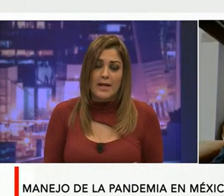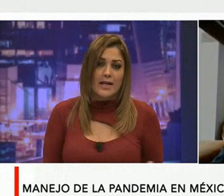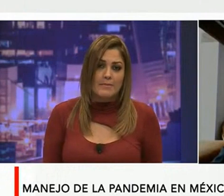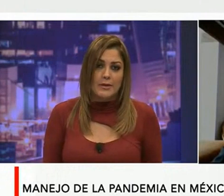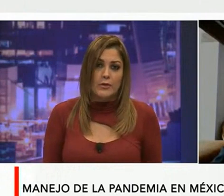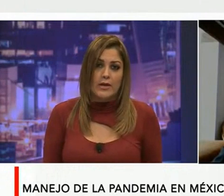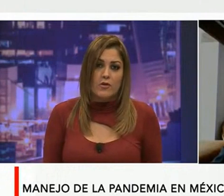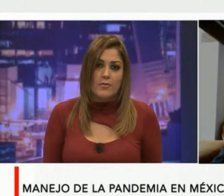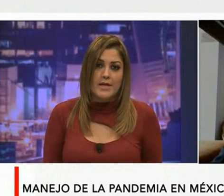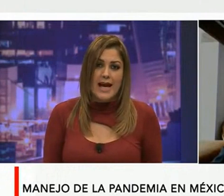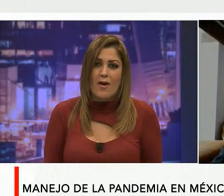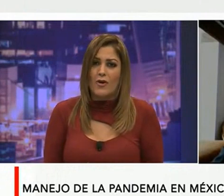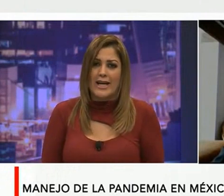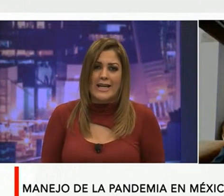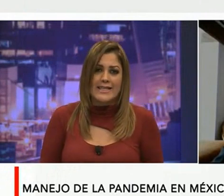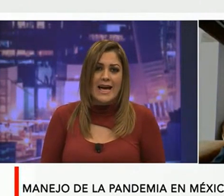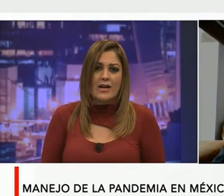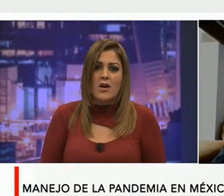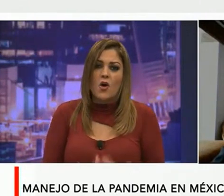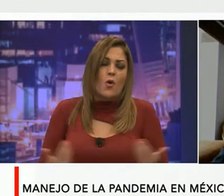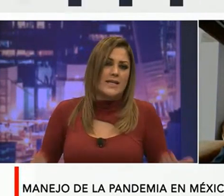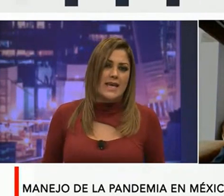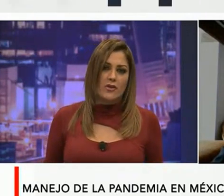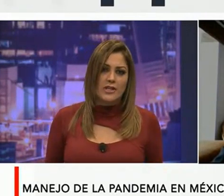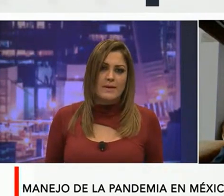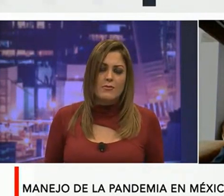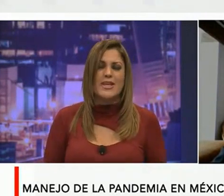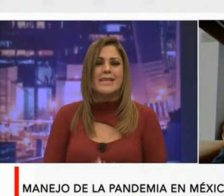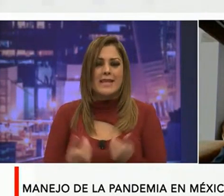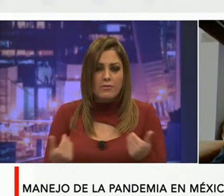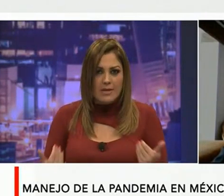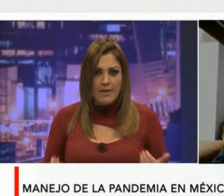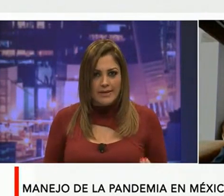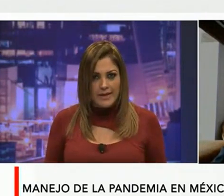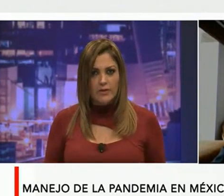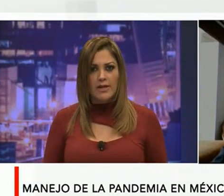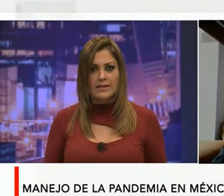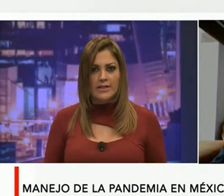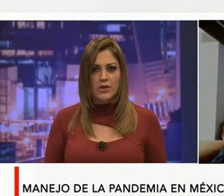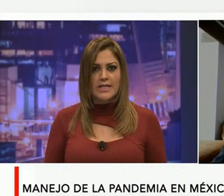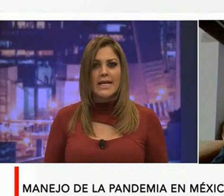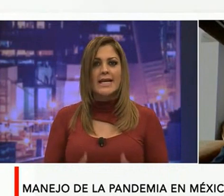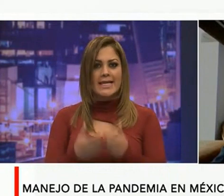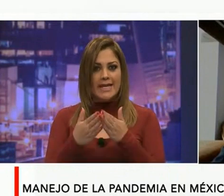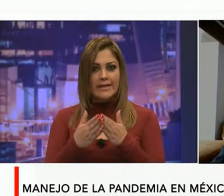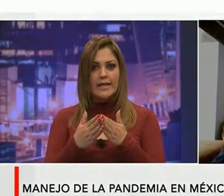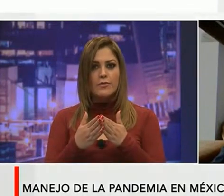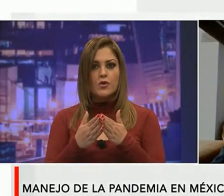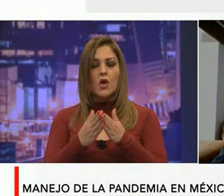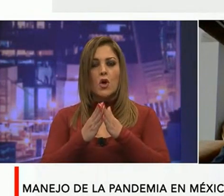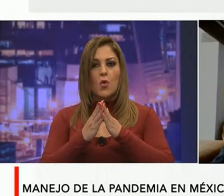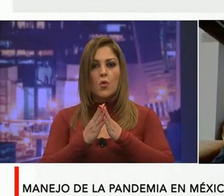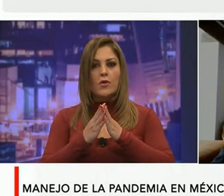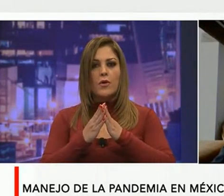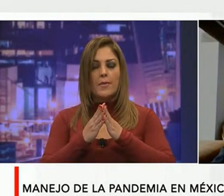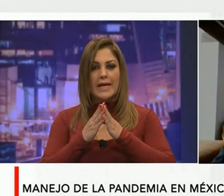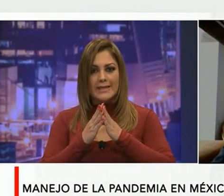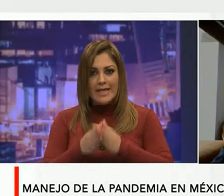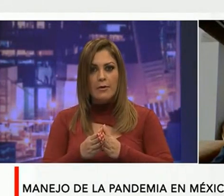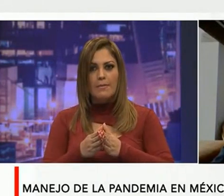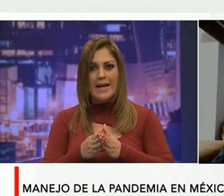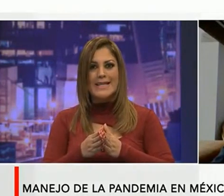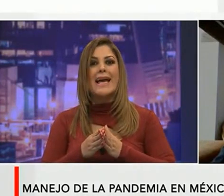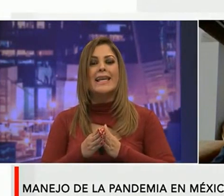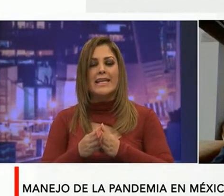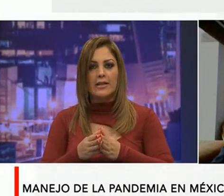para adelante para la reapertura económica o regresar o hacia dónde vamos. Estamos aprendiendo de las lecciones y ya tenemos un